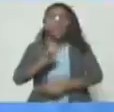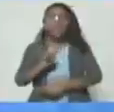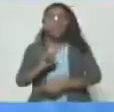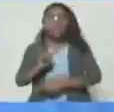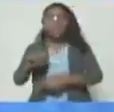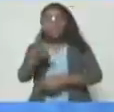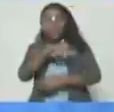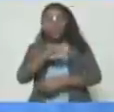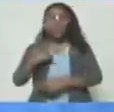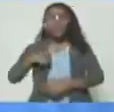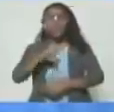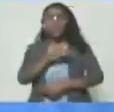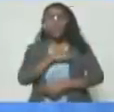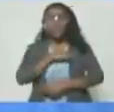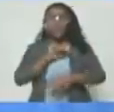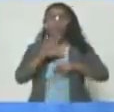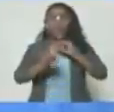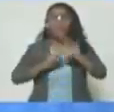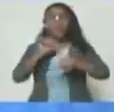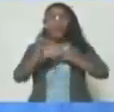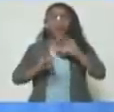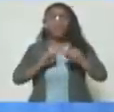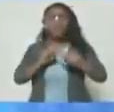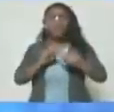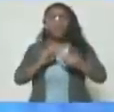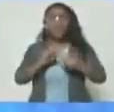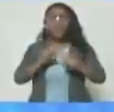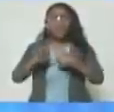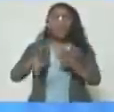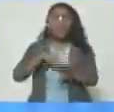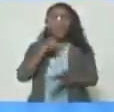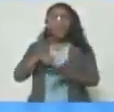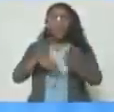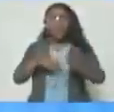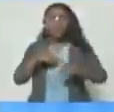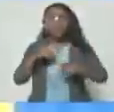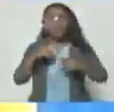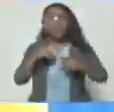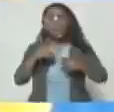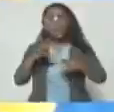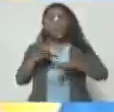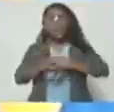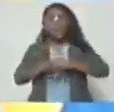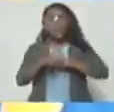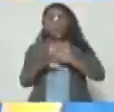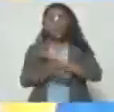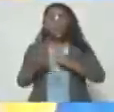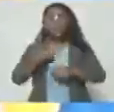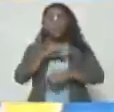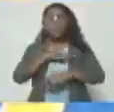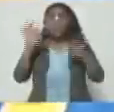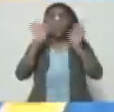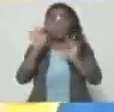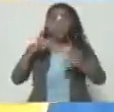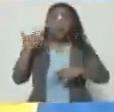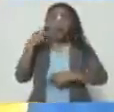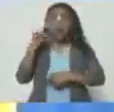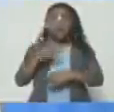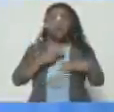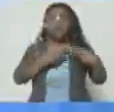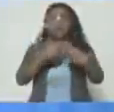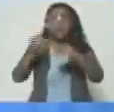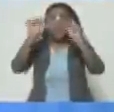donde nosotros compramos la producción nacional de zapatos y tenemos los mecanismos para distribuirlo a través del